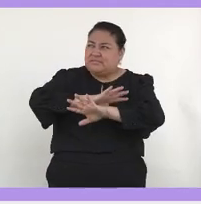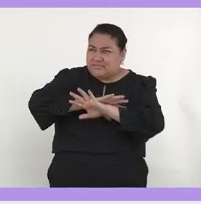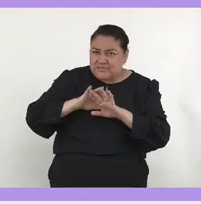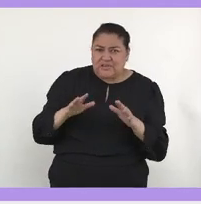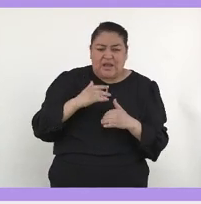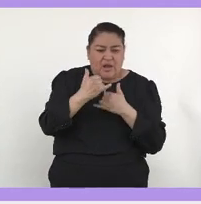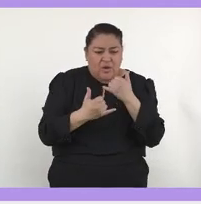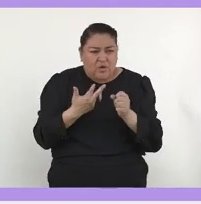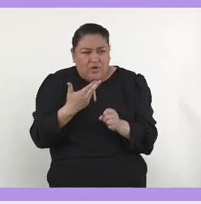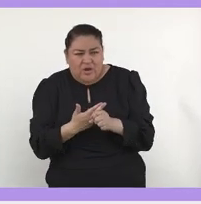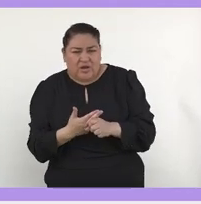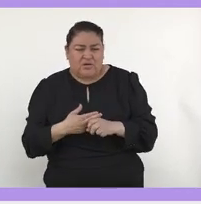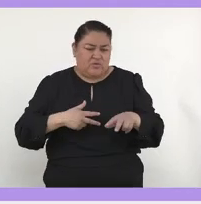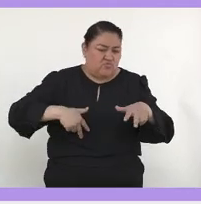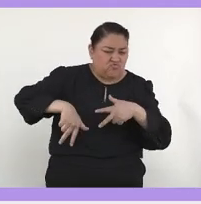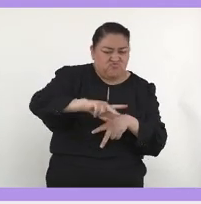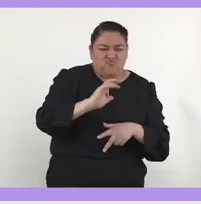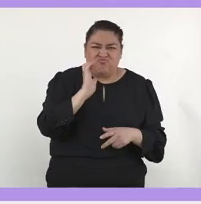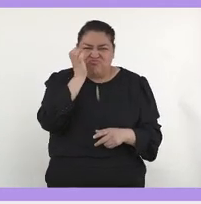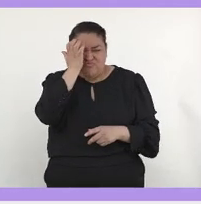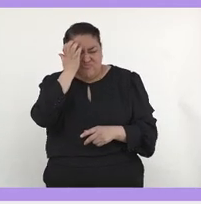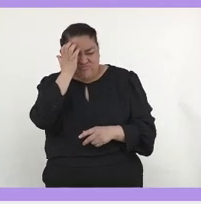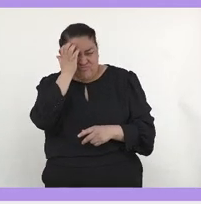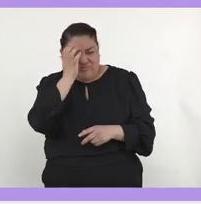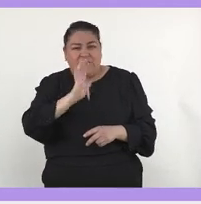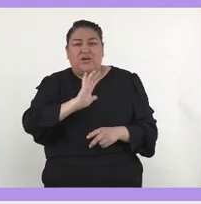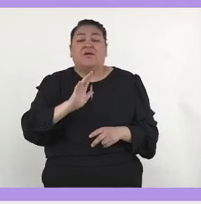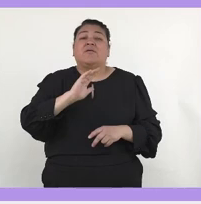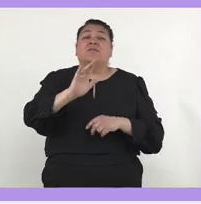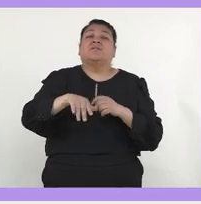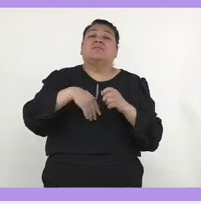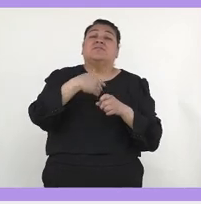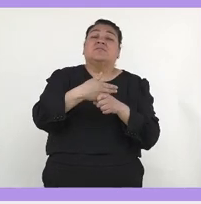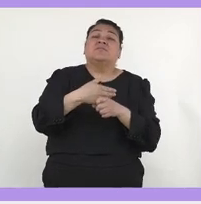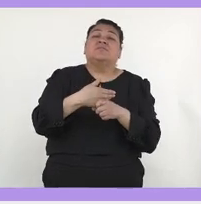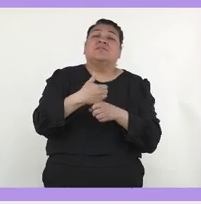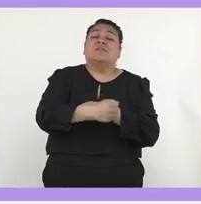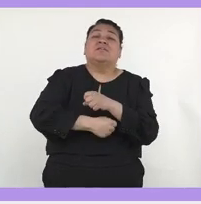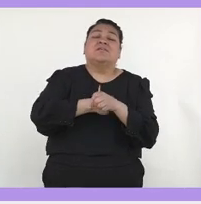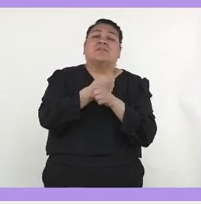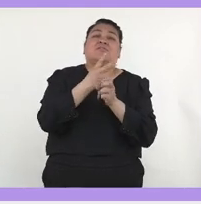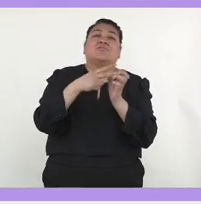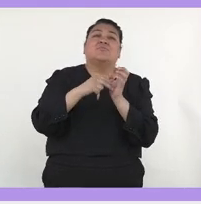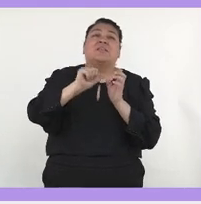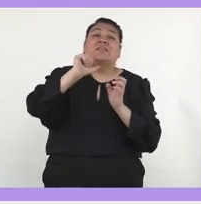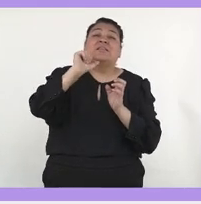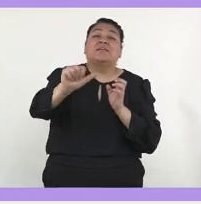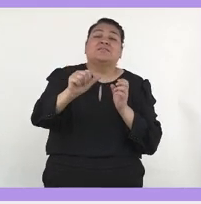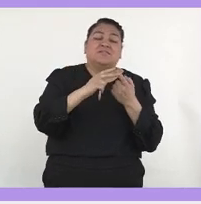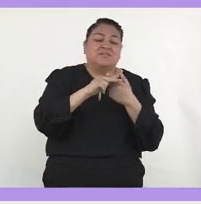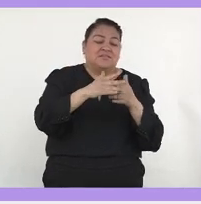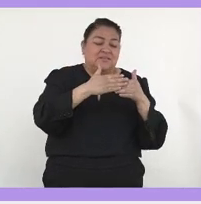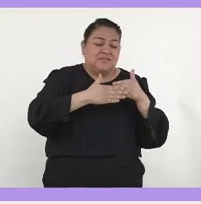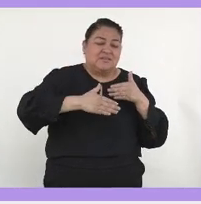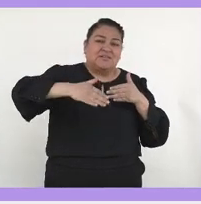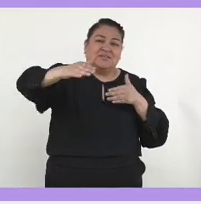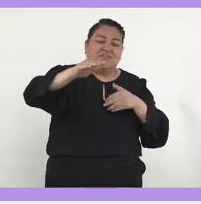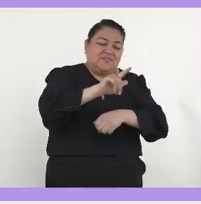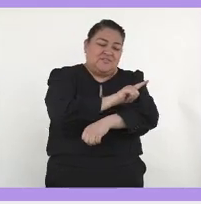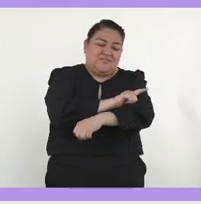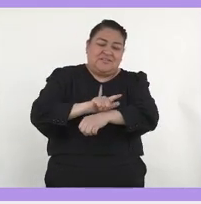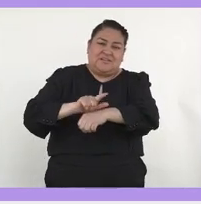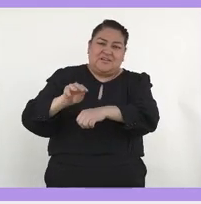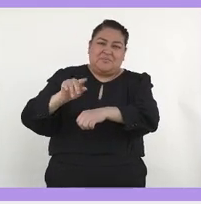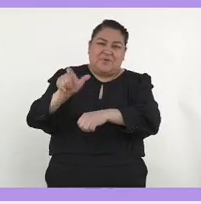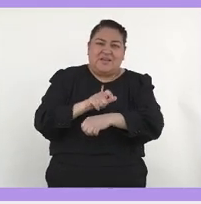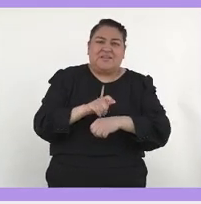por supuesto tienen un gran bagaje y en el se marca este parteaguas para el fútbol femenino con el inicio de de la liga de esto